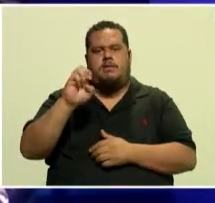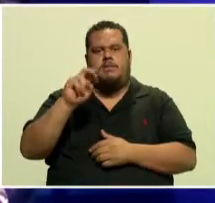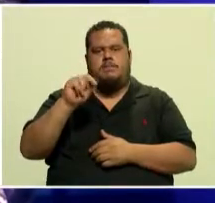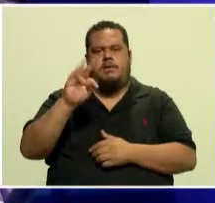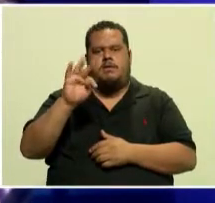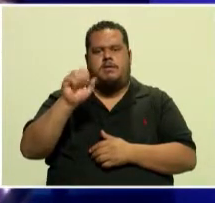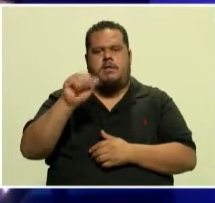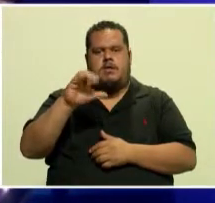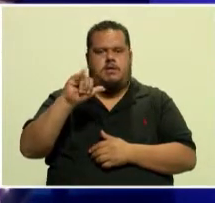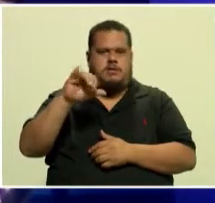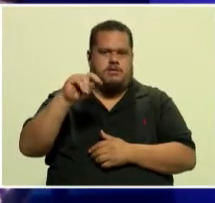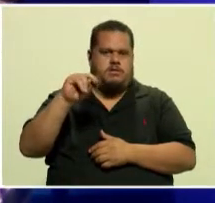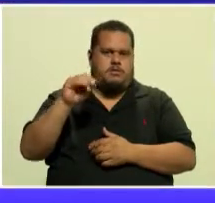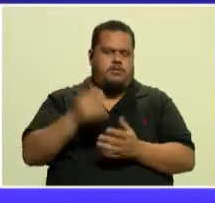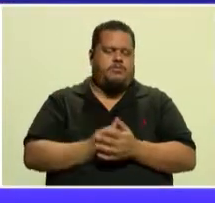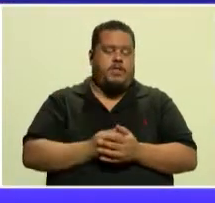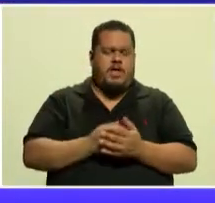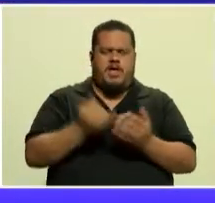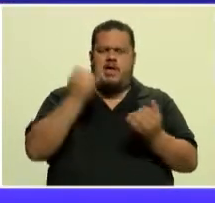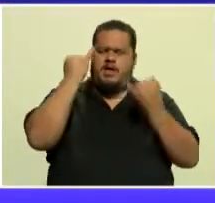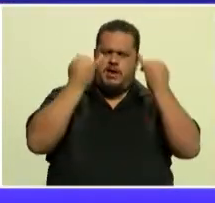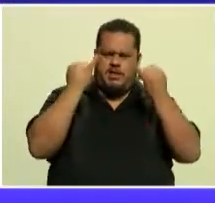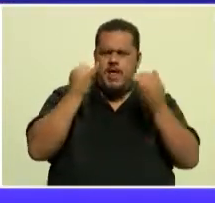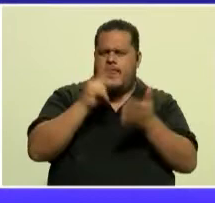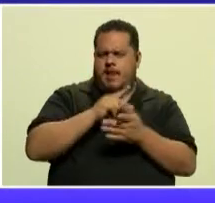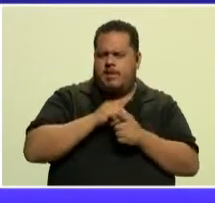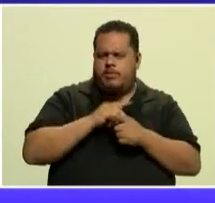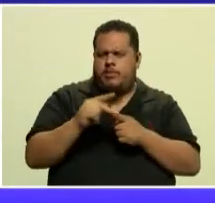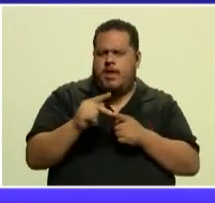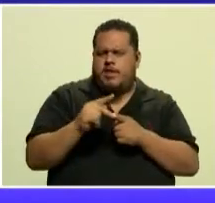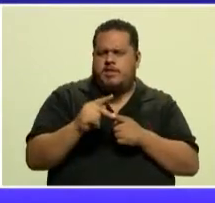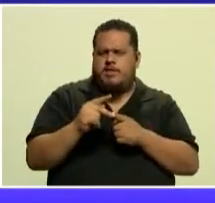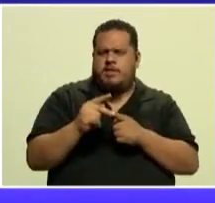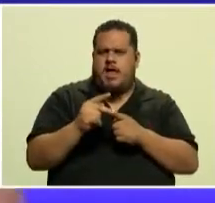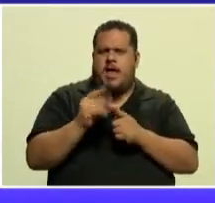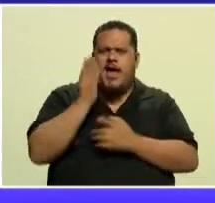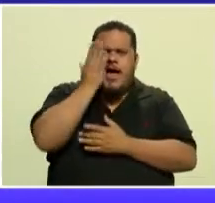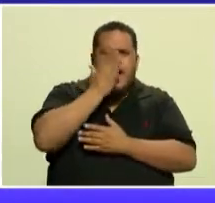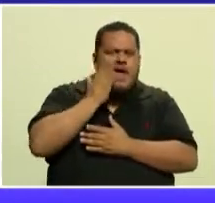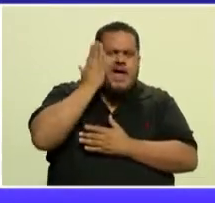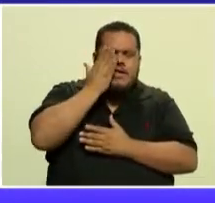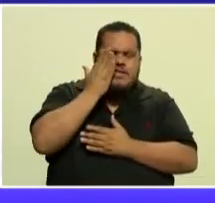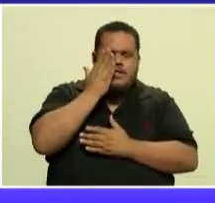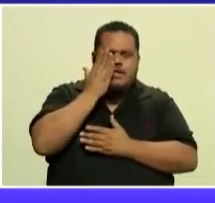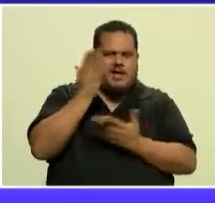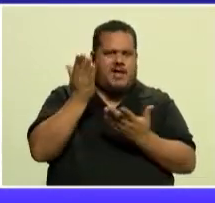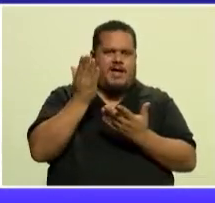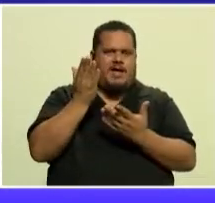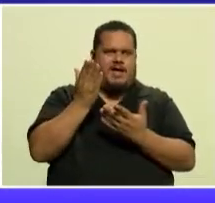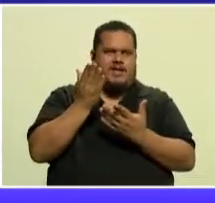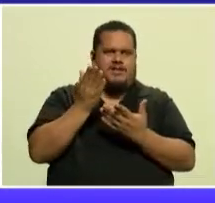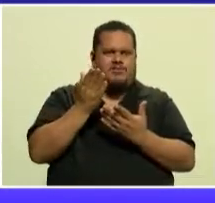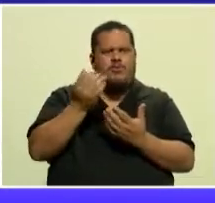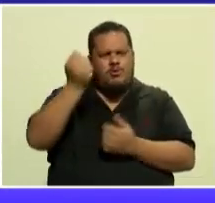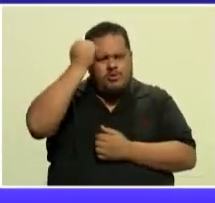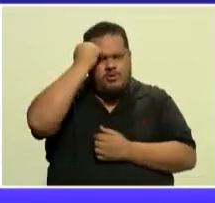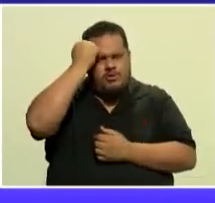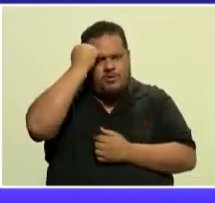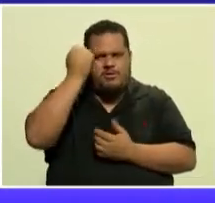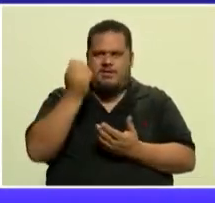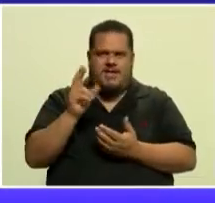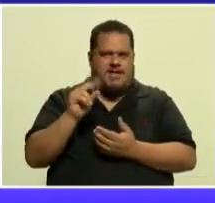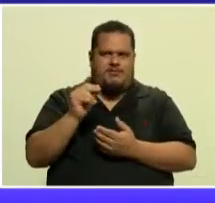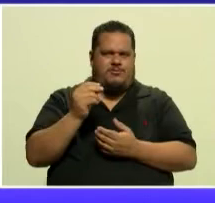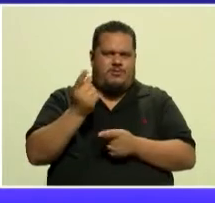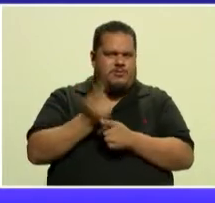idea de la pureza étnica es una idea totalitaria, estúpida y además totalitaria, que